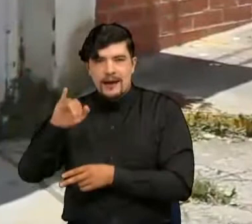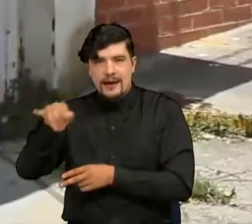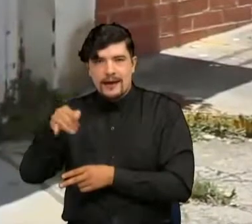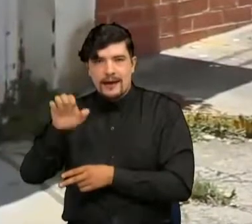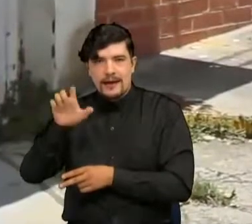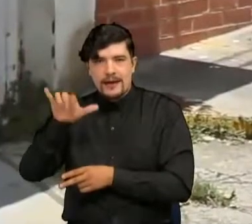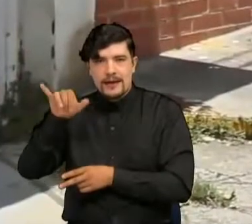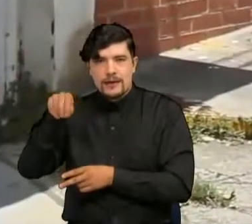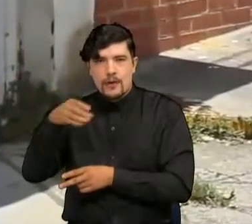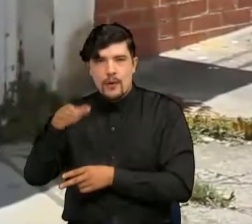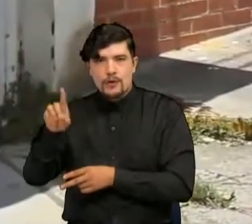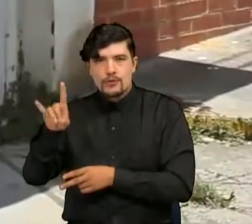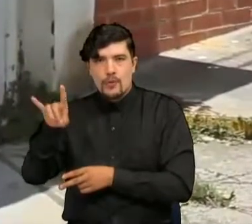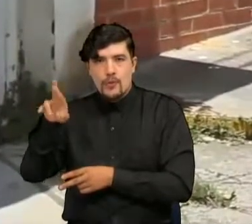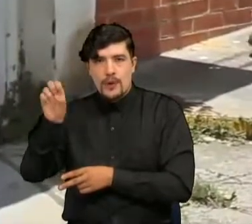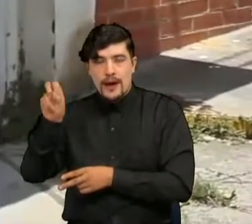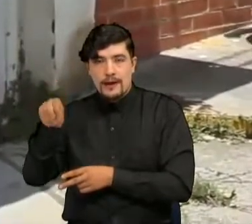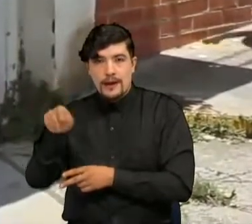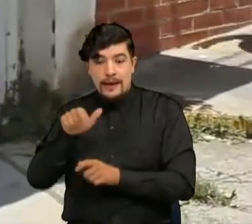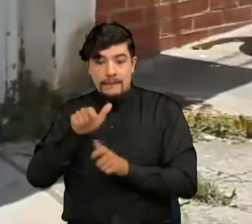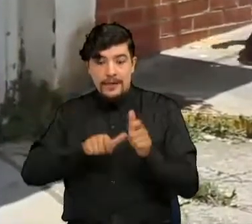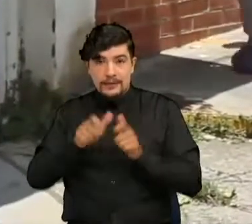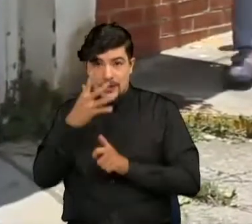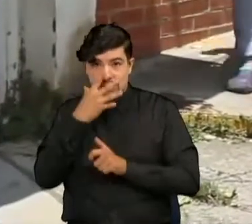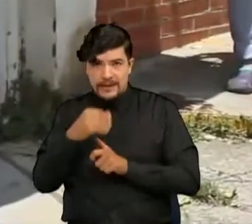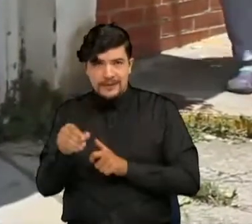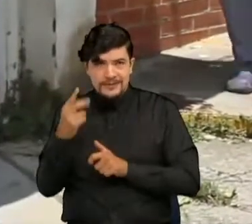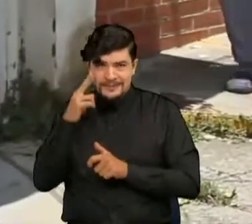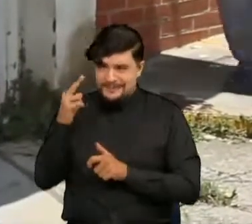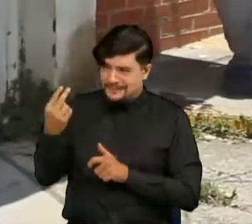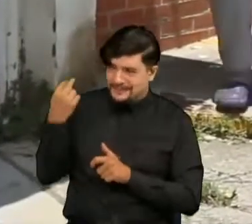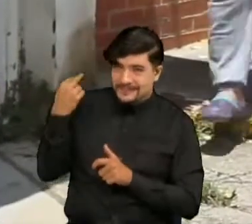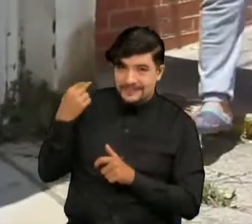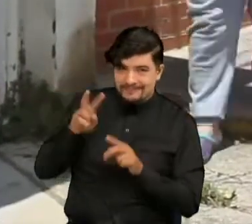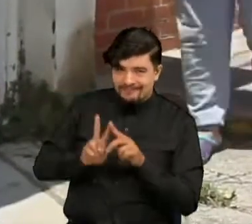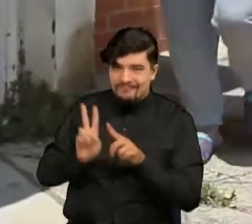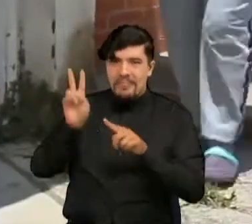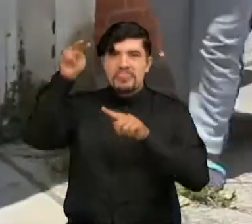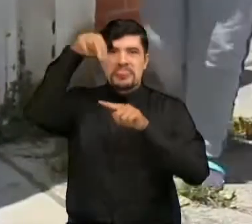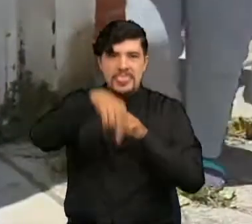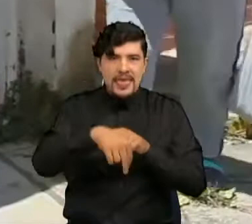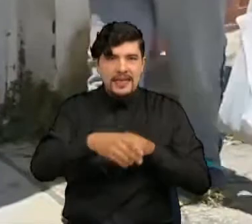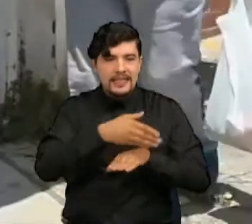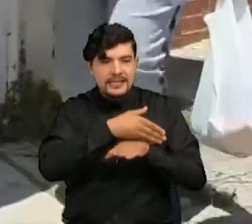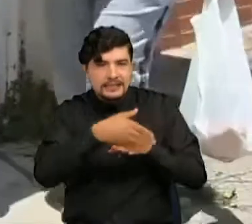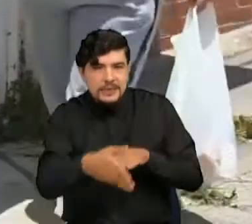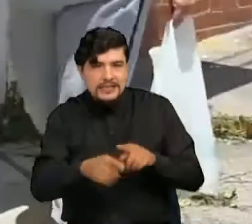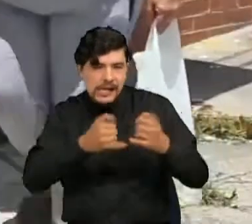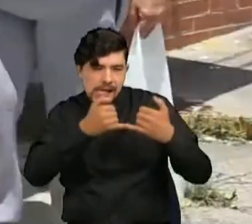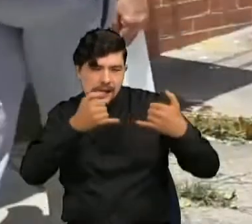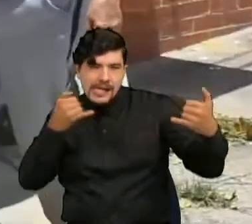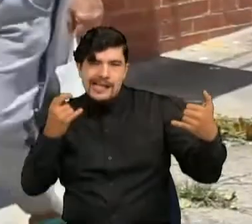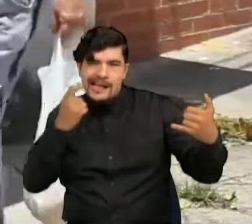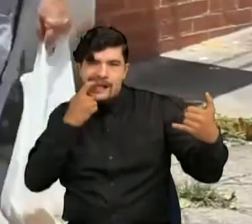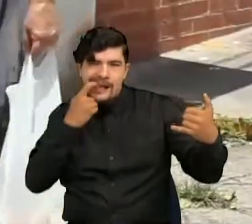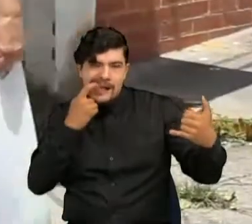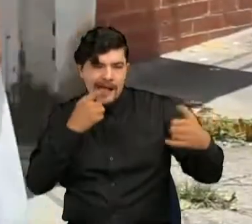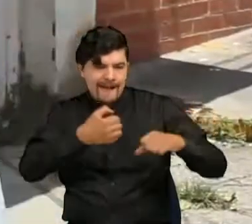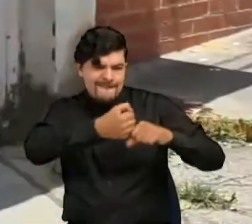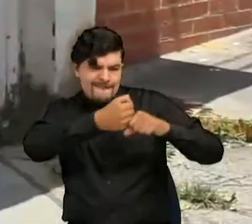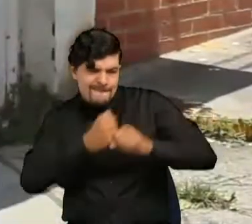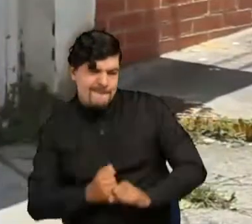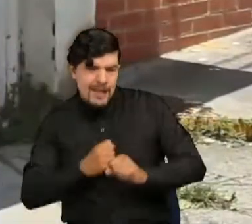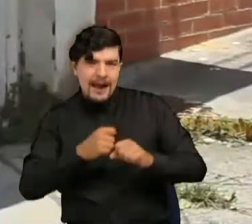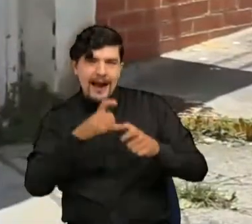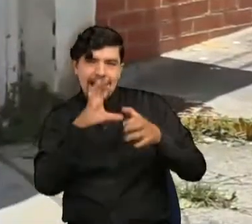Quintero. Y es que los delincuentes saltaron esta cerca que tengo a mi espalda y luego con la ayuda de una varilla procedieron a romper los candados y